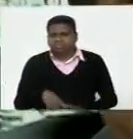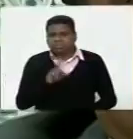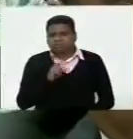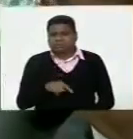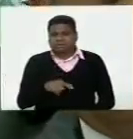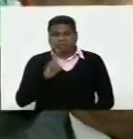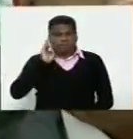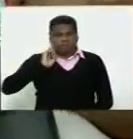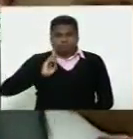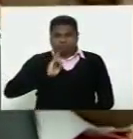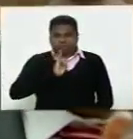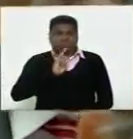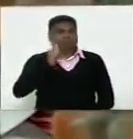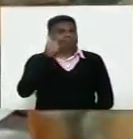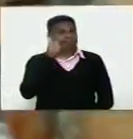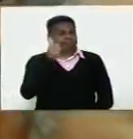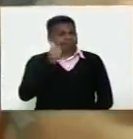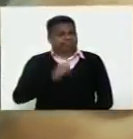a Bolívar,